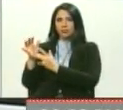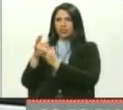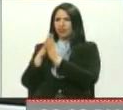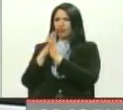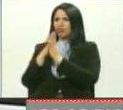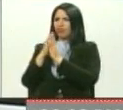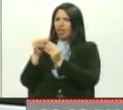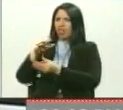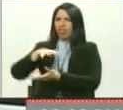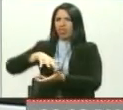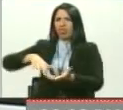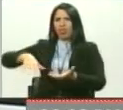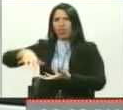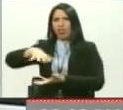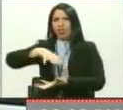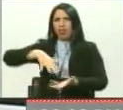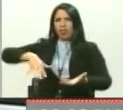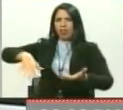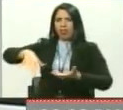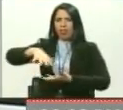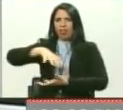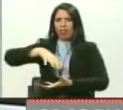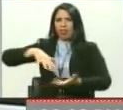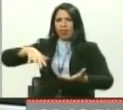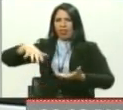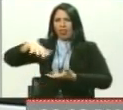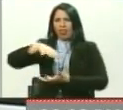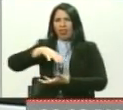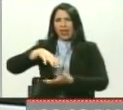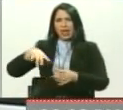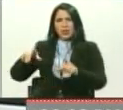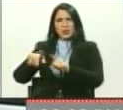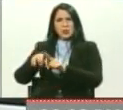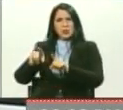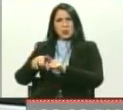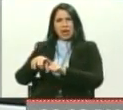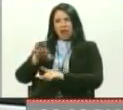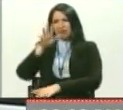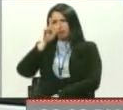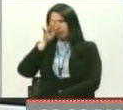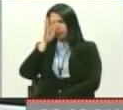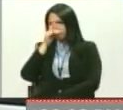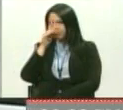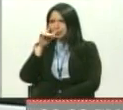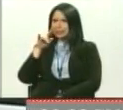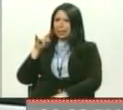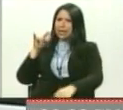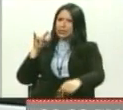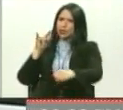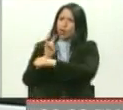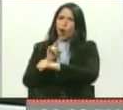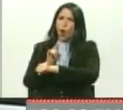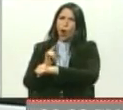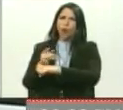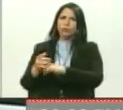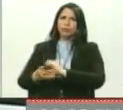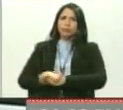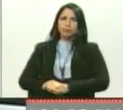esta operación que se transformó en un show tragicocómico de traición, de